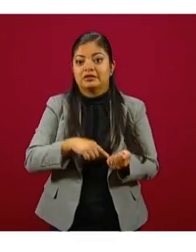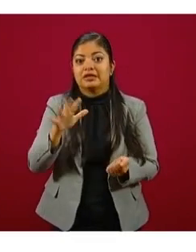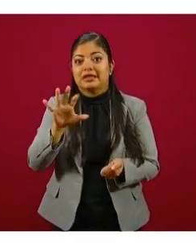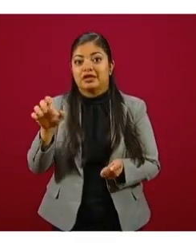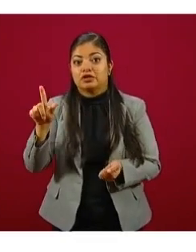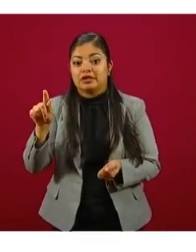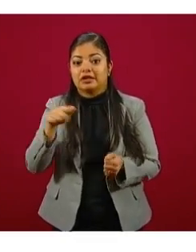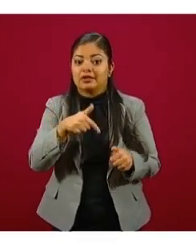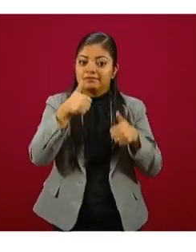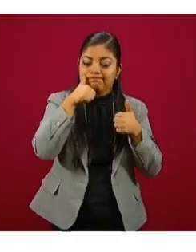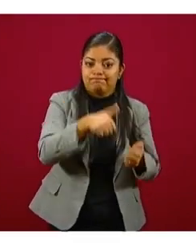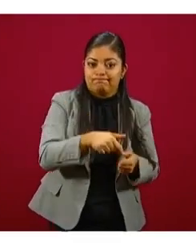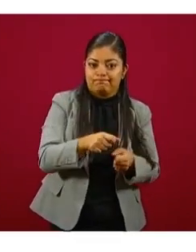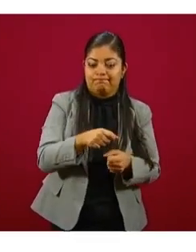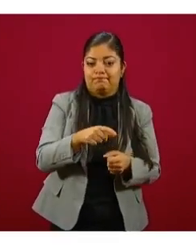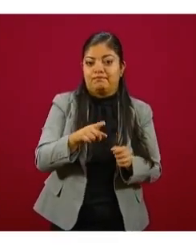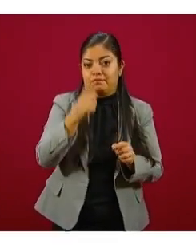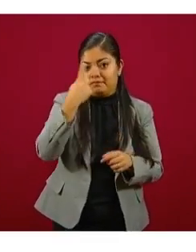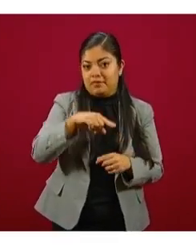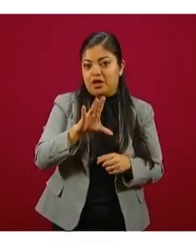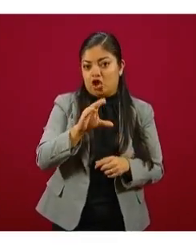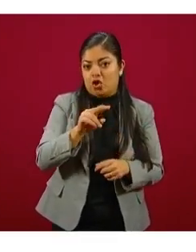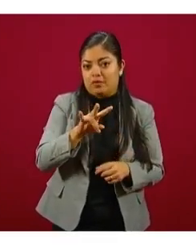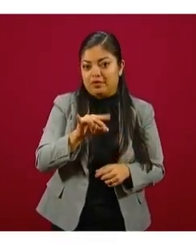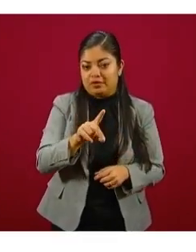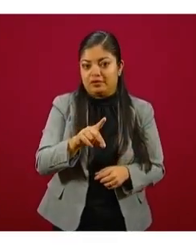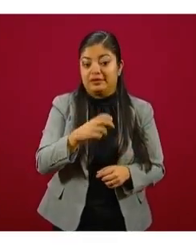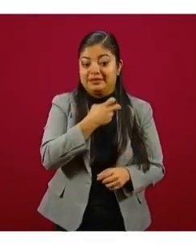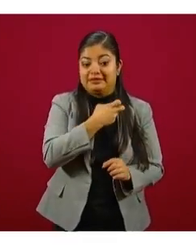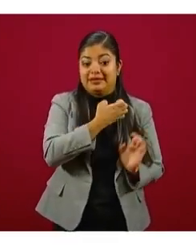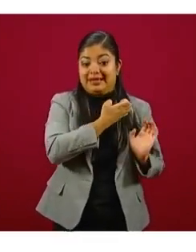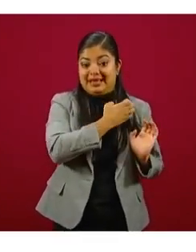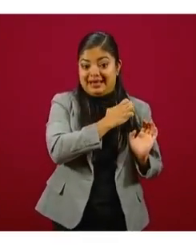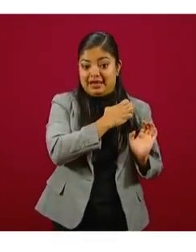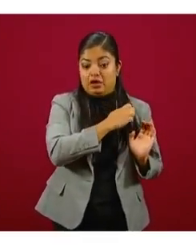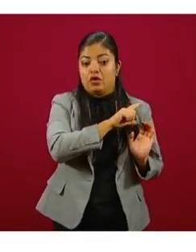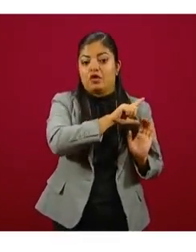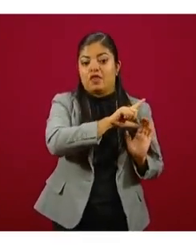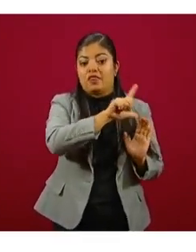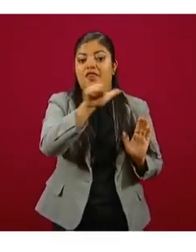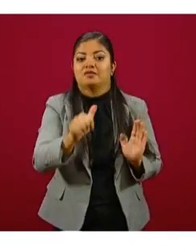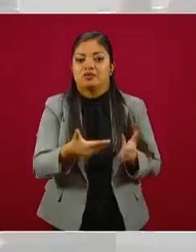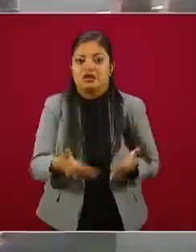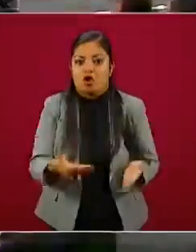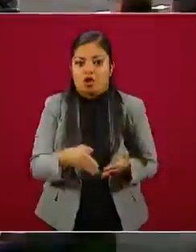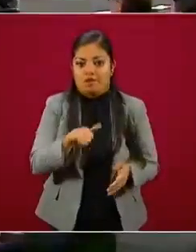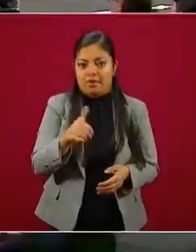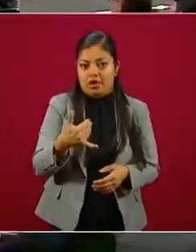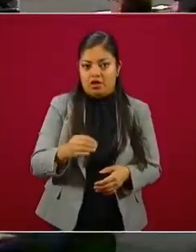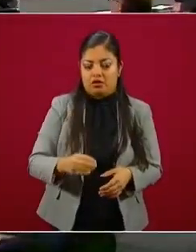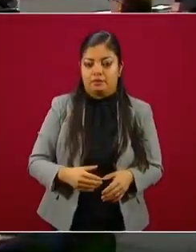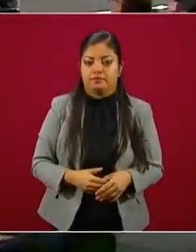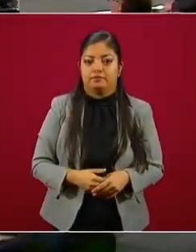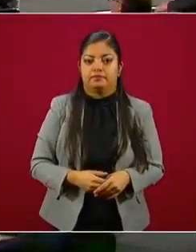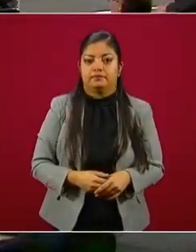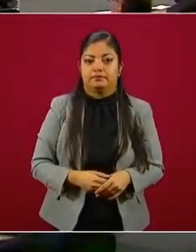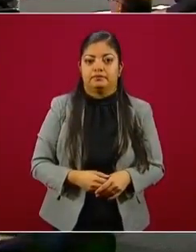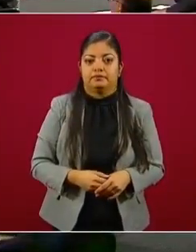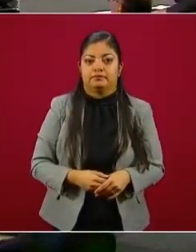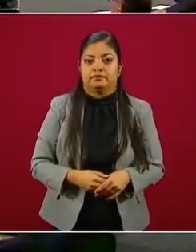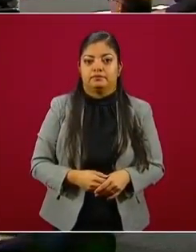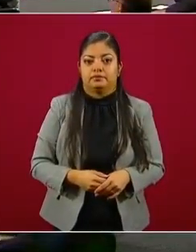hospitalización. Este es el antes, el de enero, y el después a este mes. La siguiente, por favor.